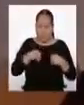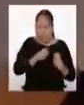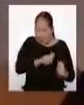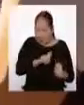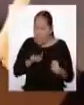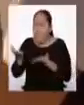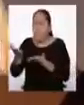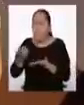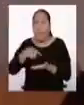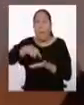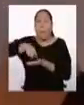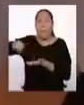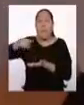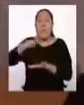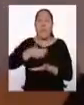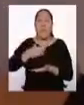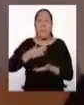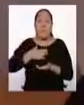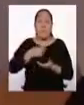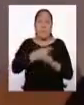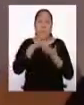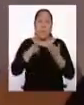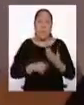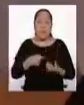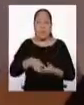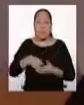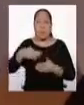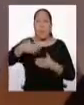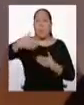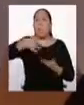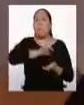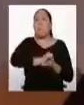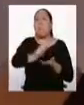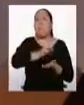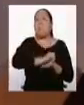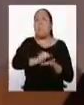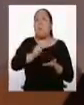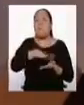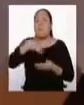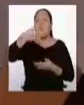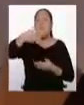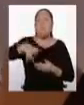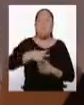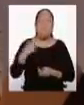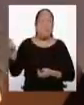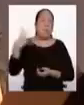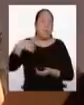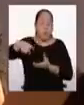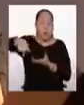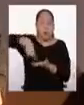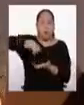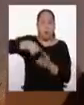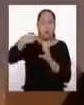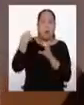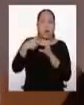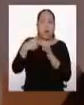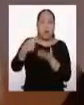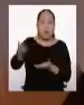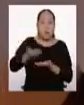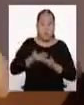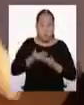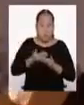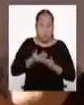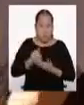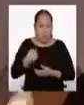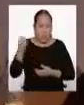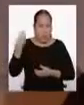imposible. A los meses me llega un mail en donde me dicen que había sido el escogido para realizar el proyecto y